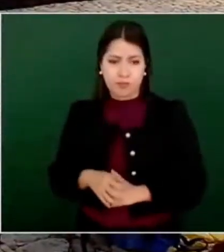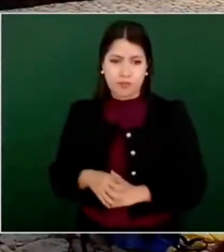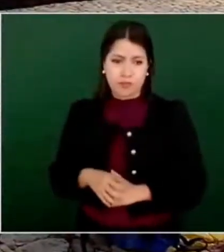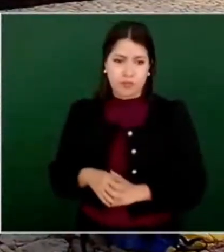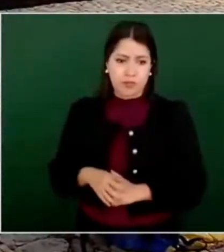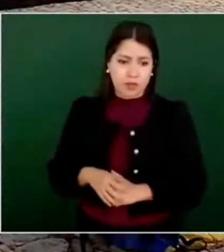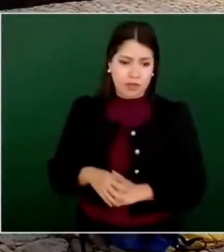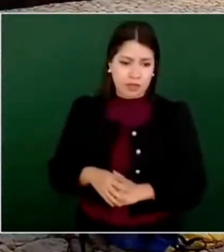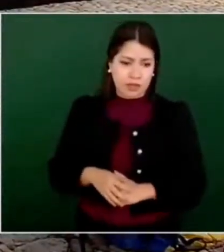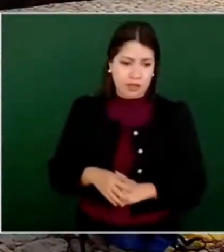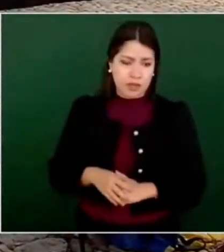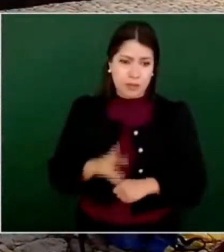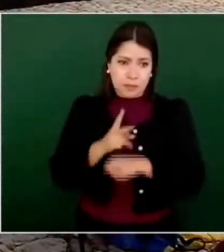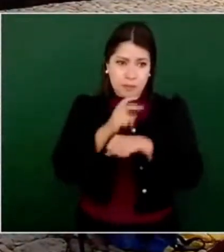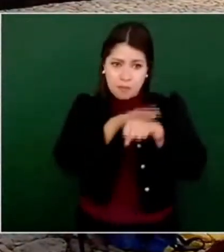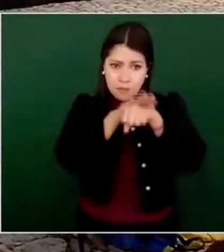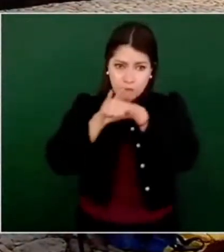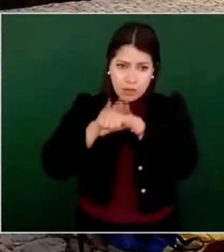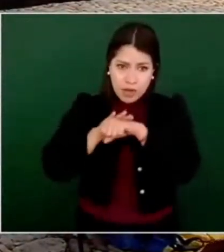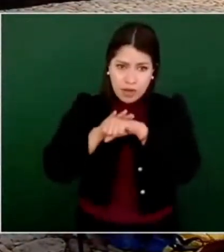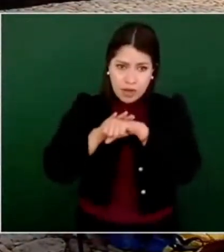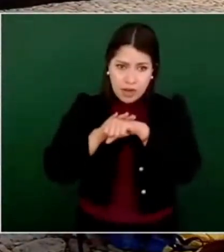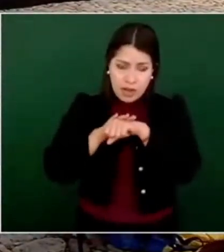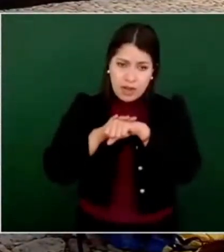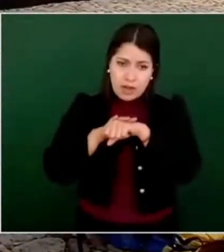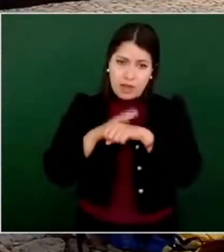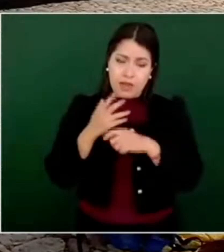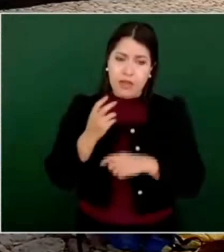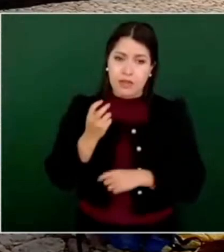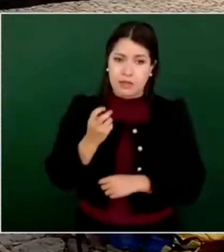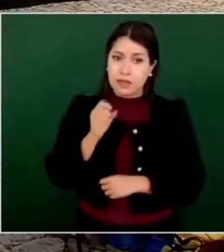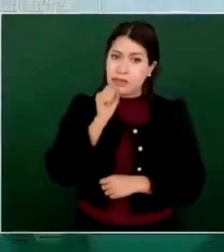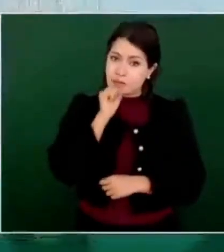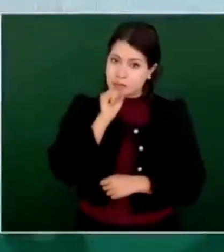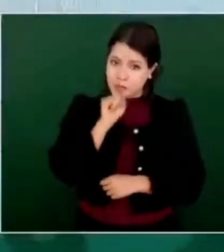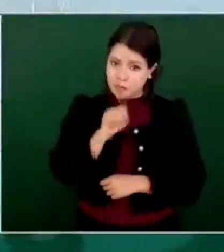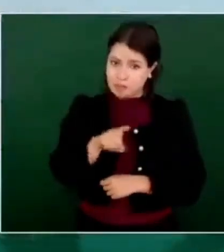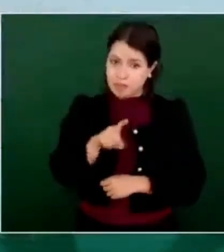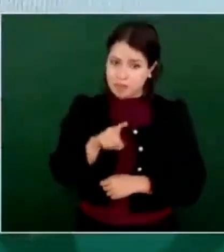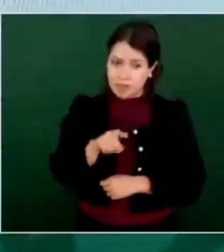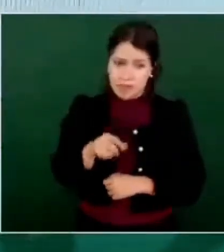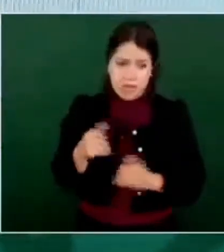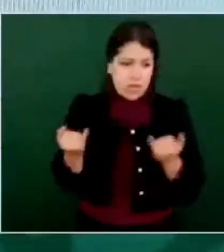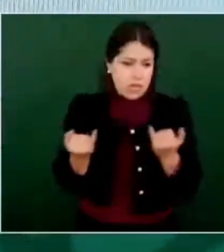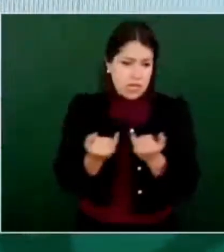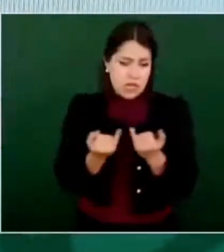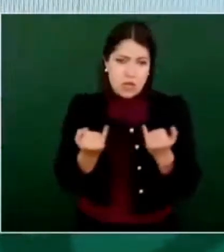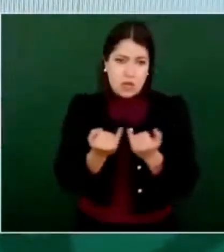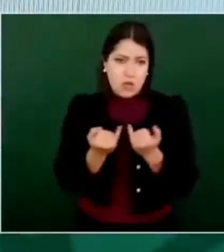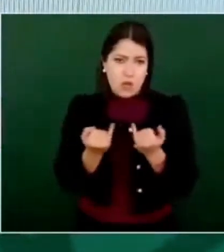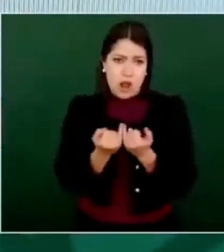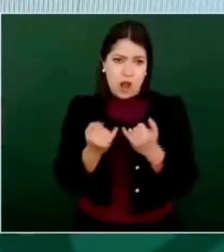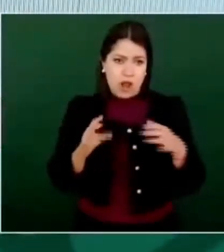convocando, pues es parte de lo mismo.